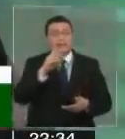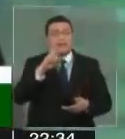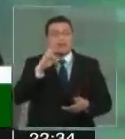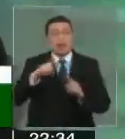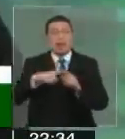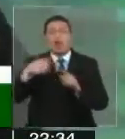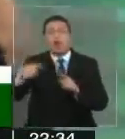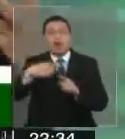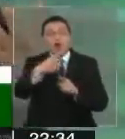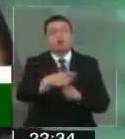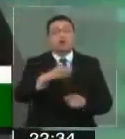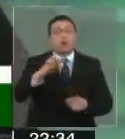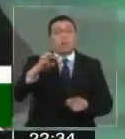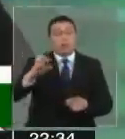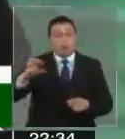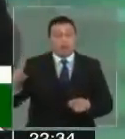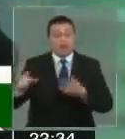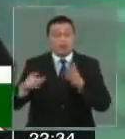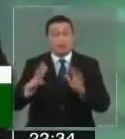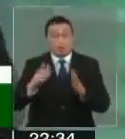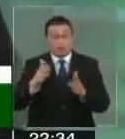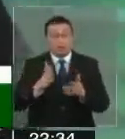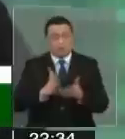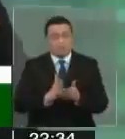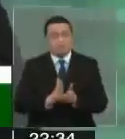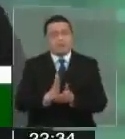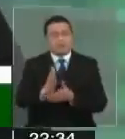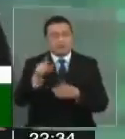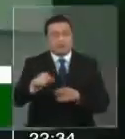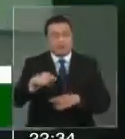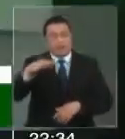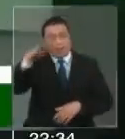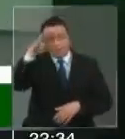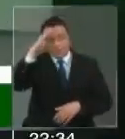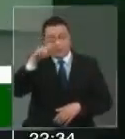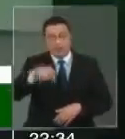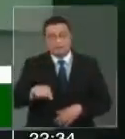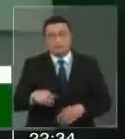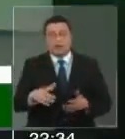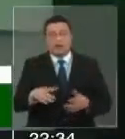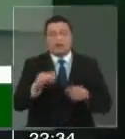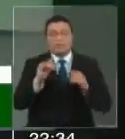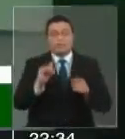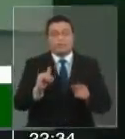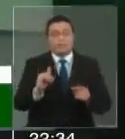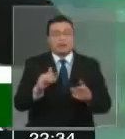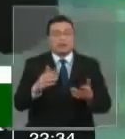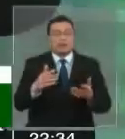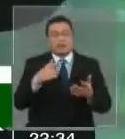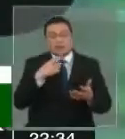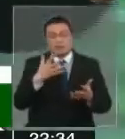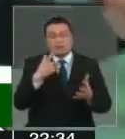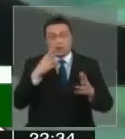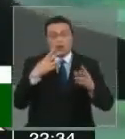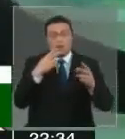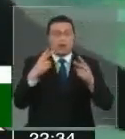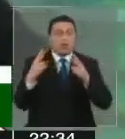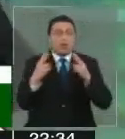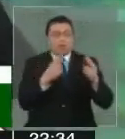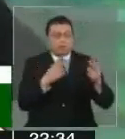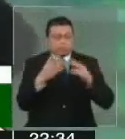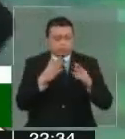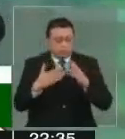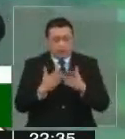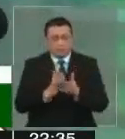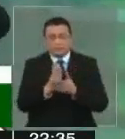otros padres que estaban a lo mejor recién partiendo en esta experiencia, que están en el huracán el que uno